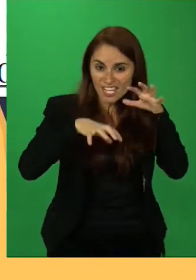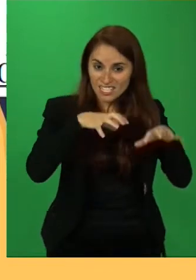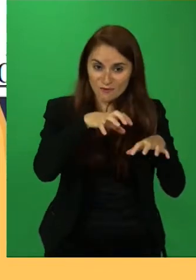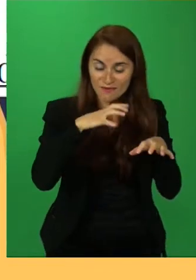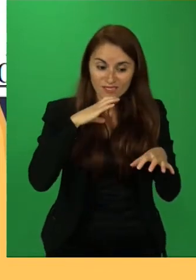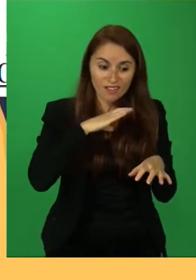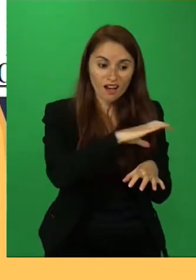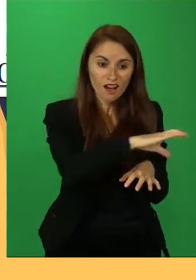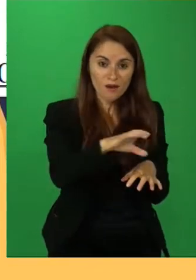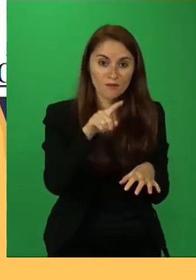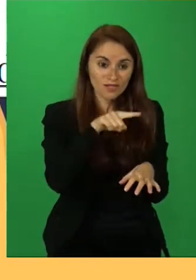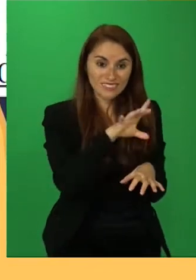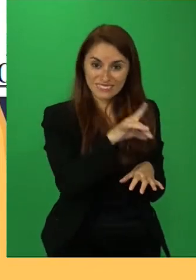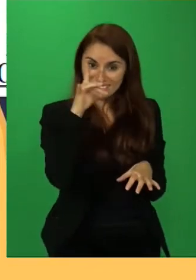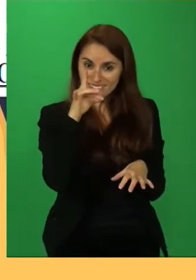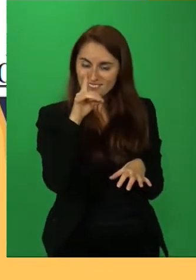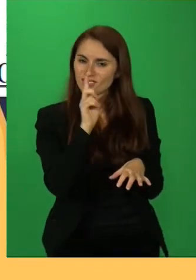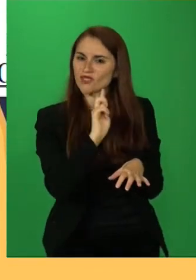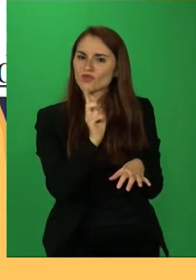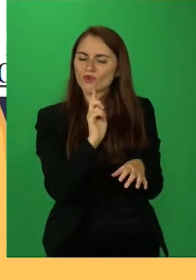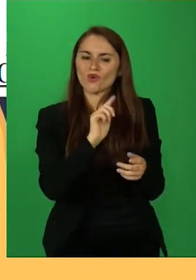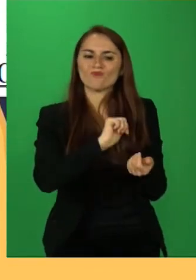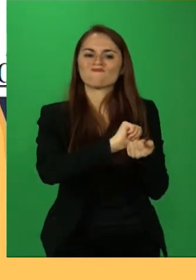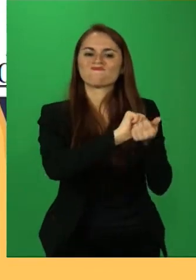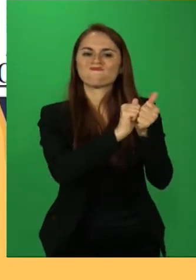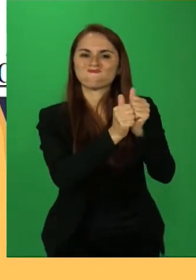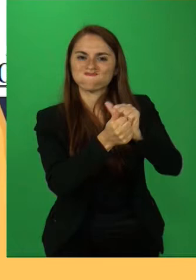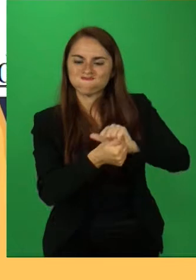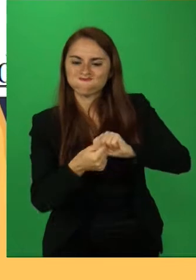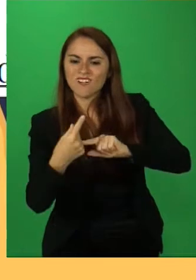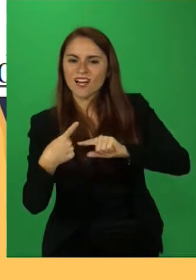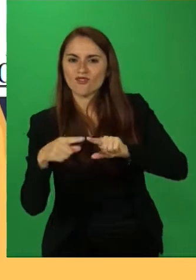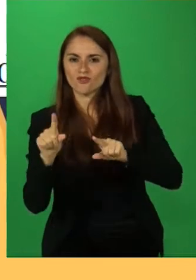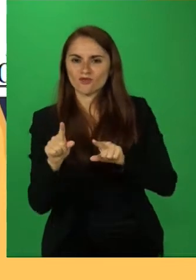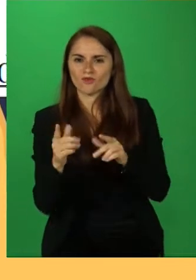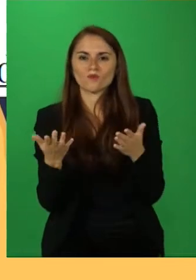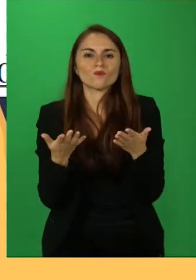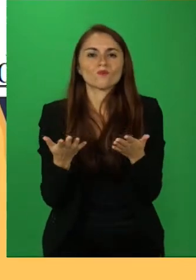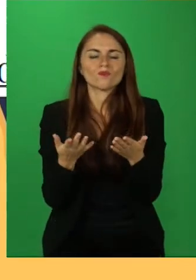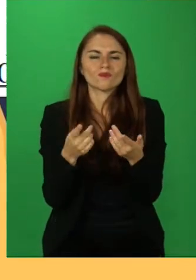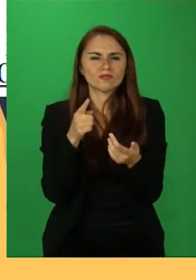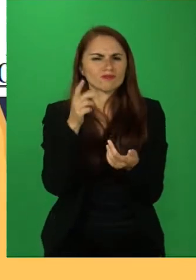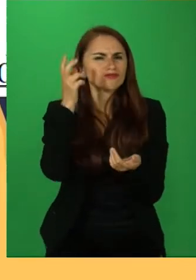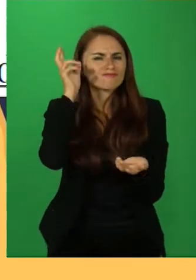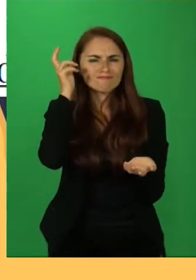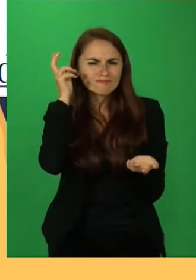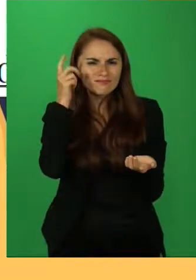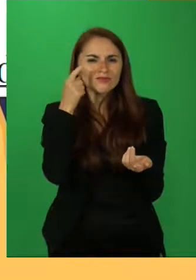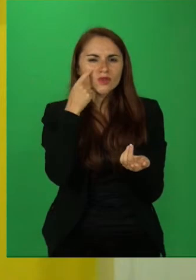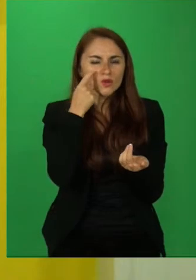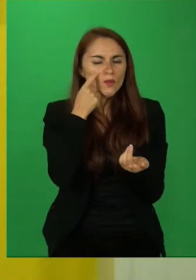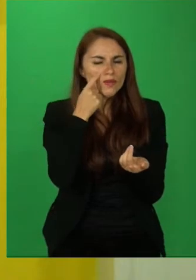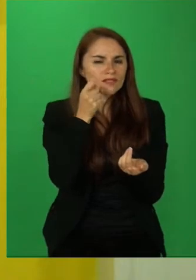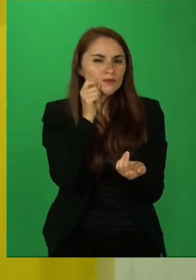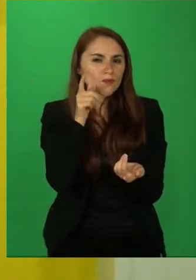campo, sino que a otra cosa, ¿cierto? Si no te has dado cuenta, estoy segura que ya lo